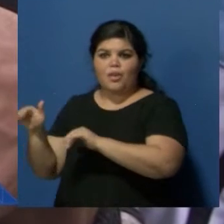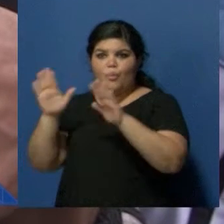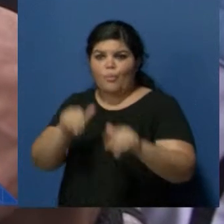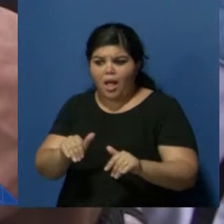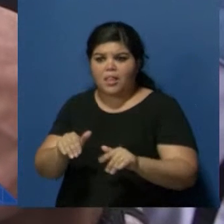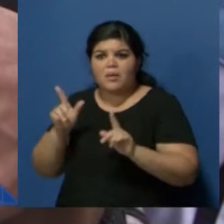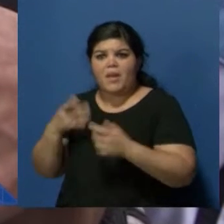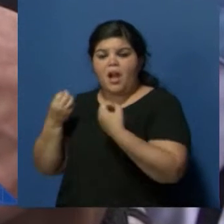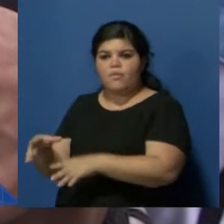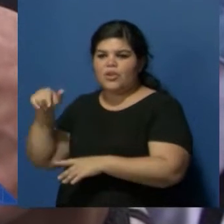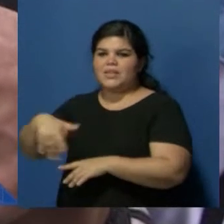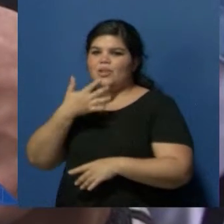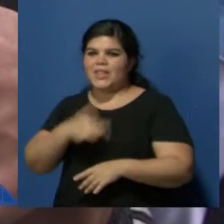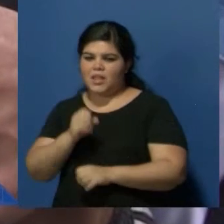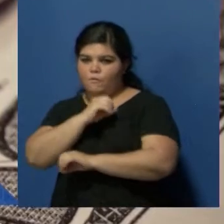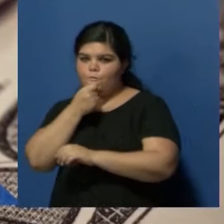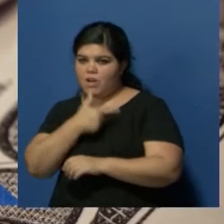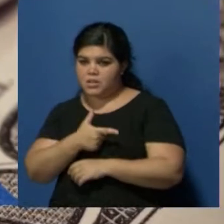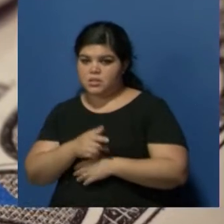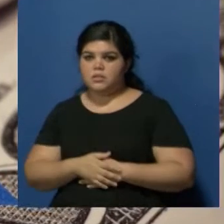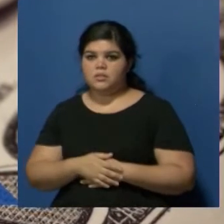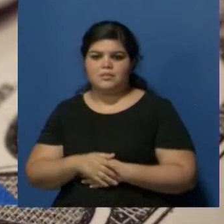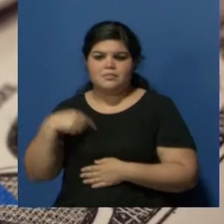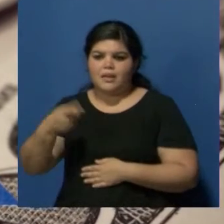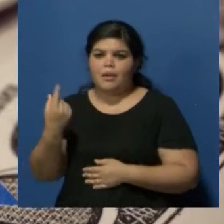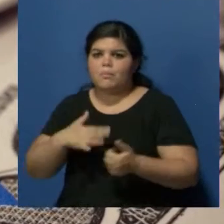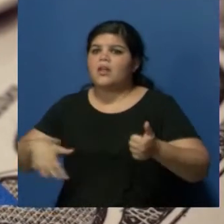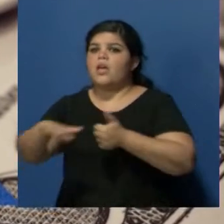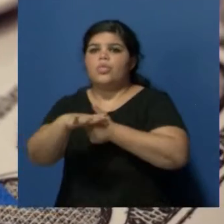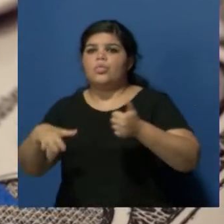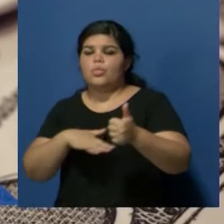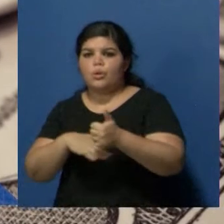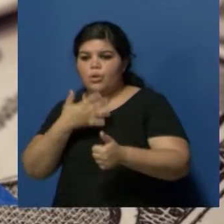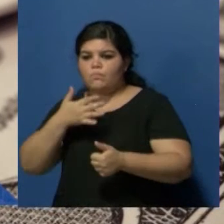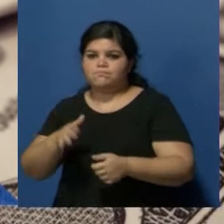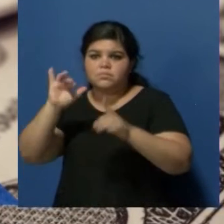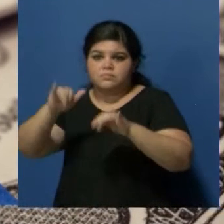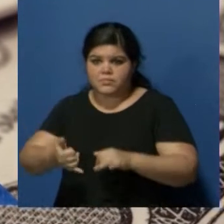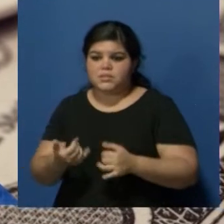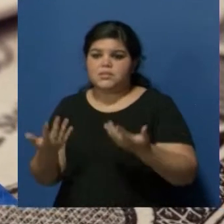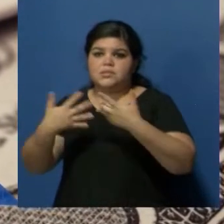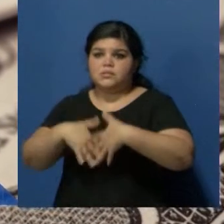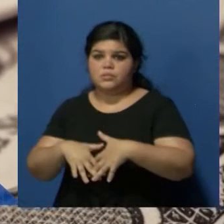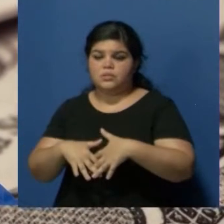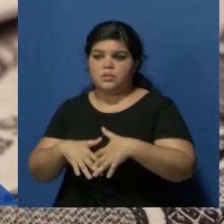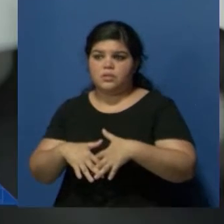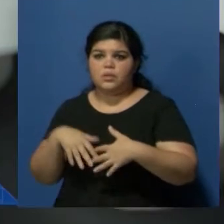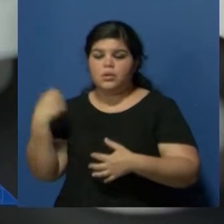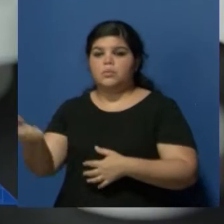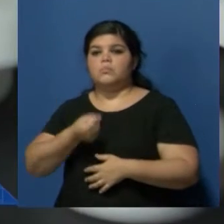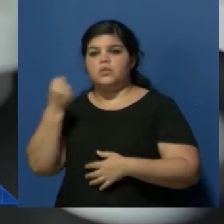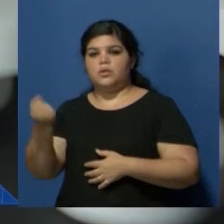sí. un poco más. Siempre los entornos influyen. El tema es que no hay que tratar de no pensar de